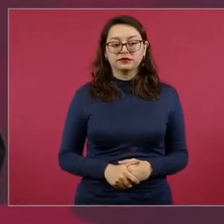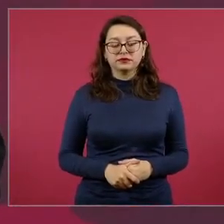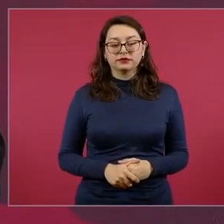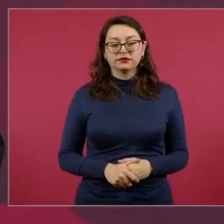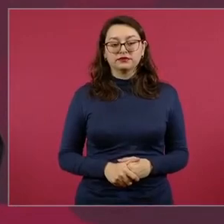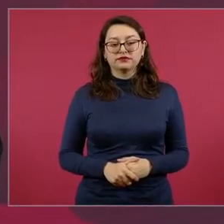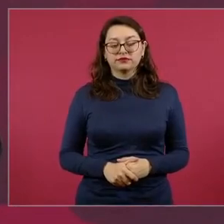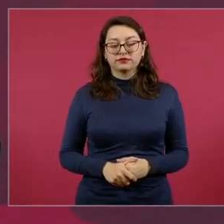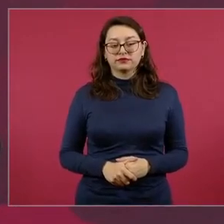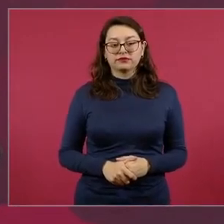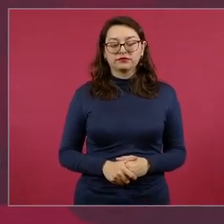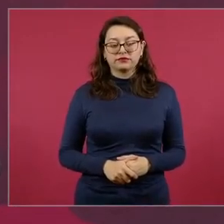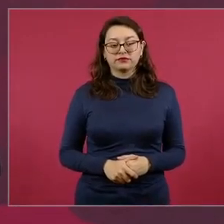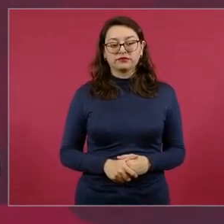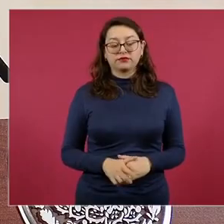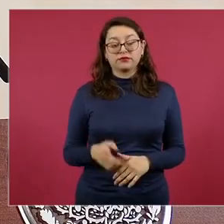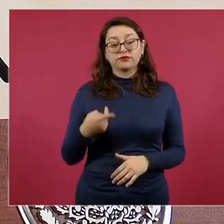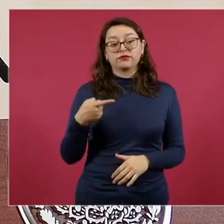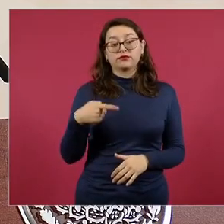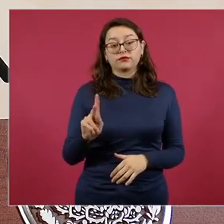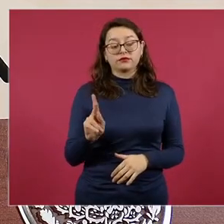hay